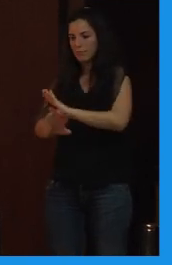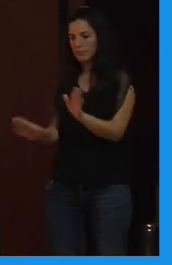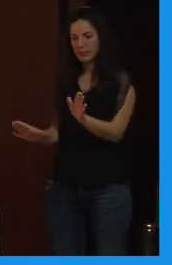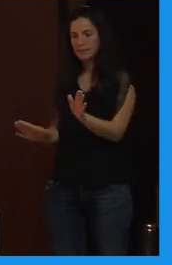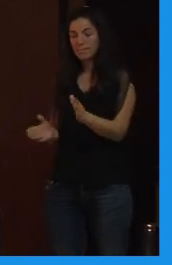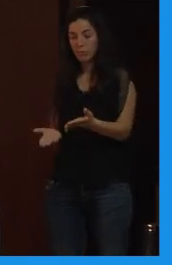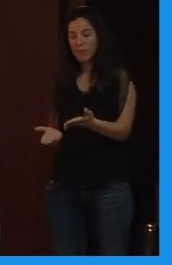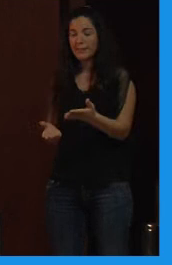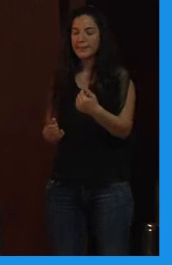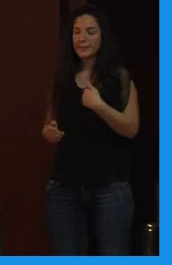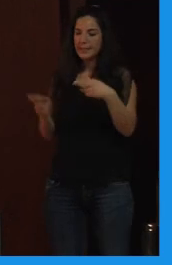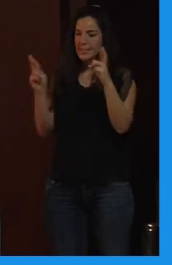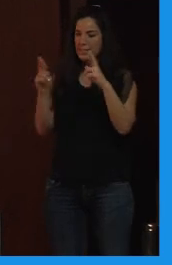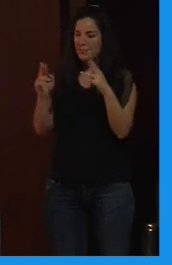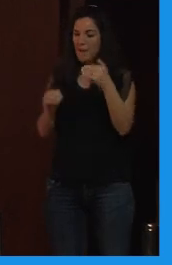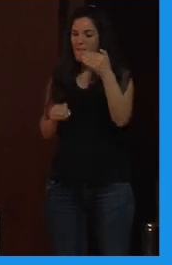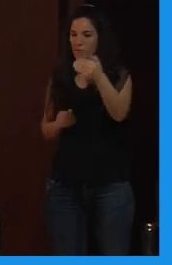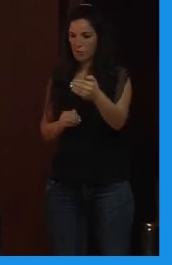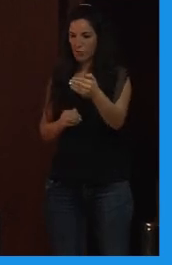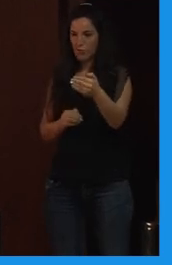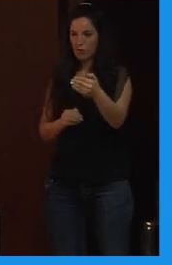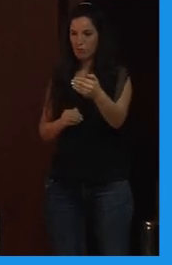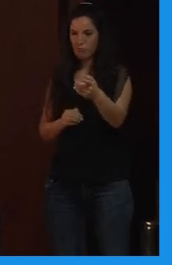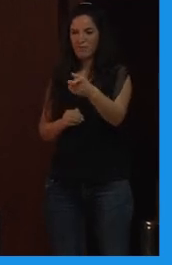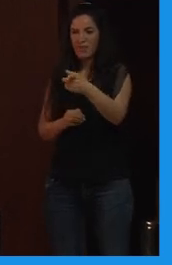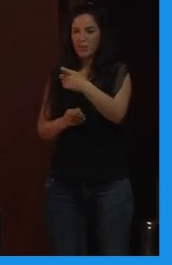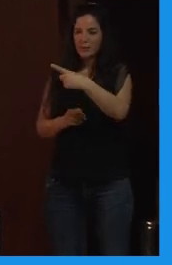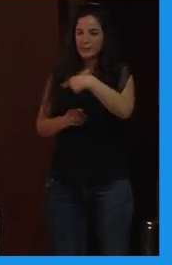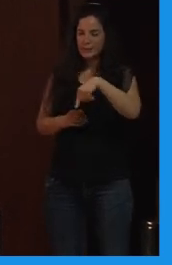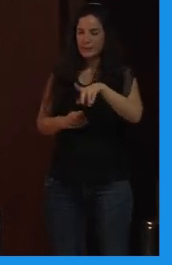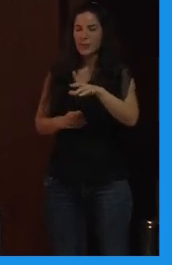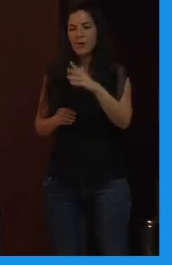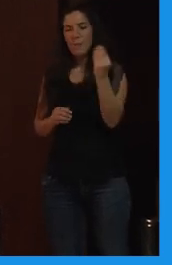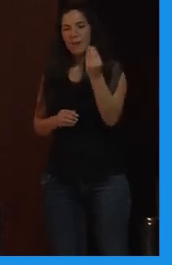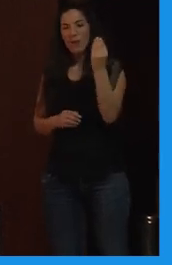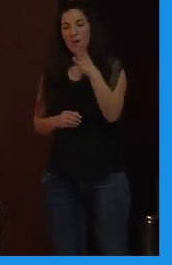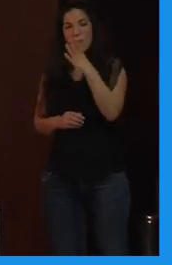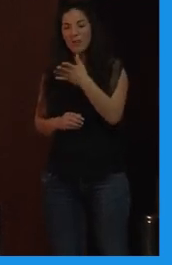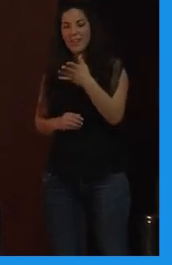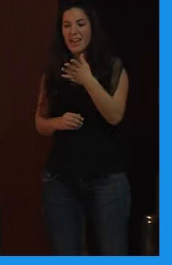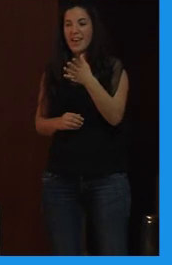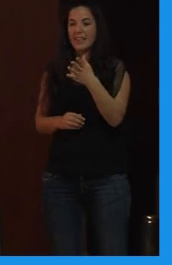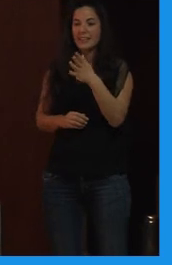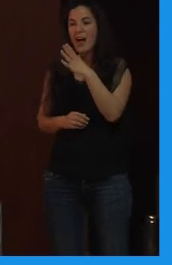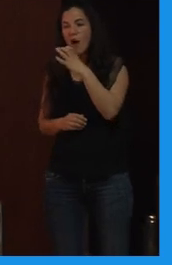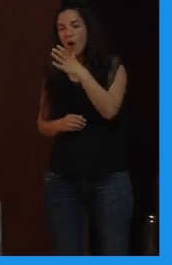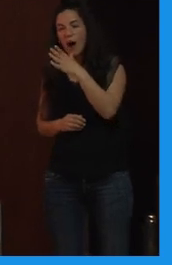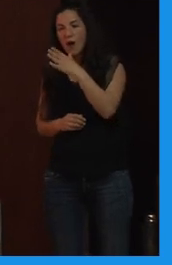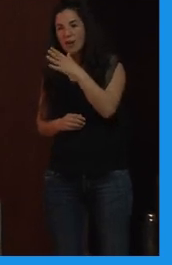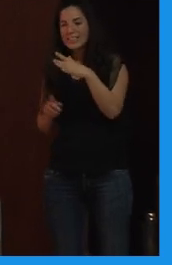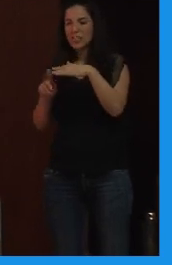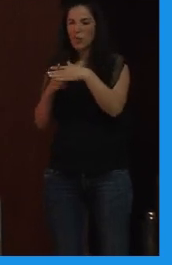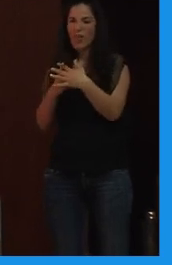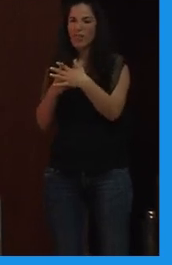porvenir sea con un azul más celeste del que a veces tenéis de muchas nubes en el momento actual, aunque,